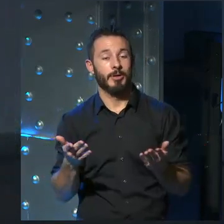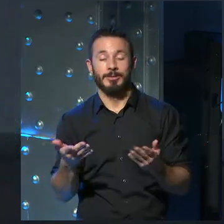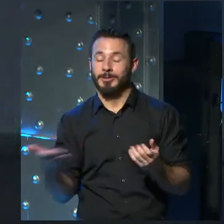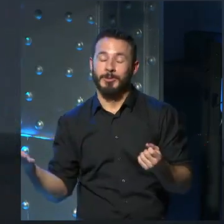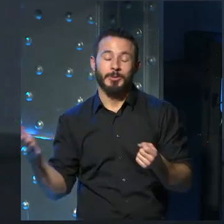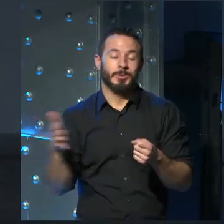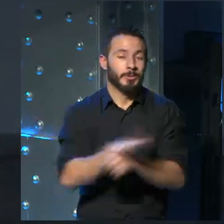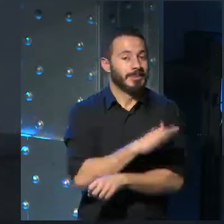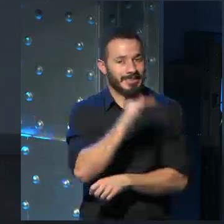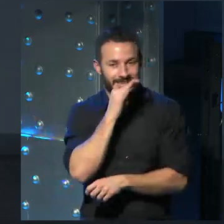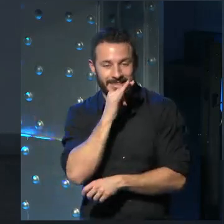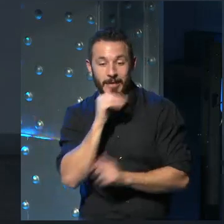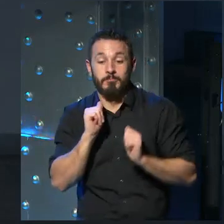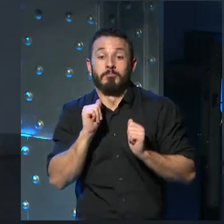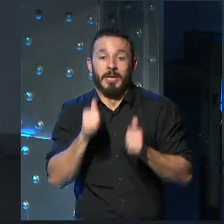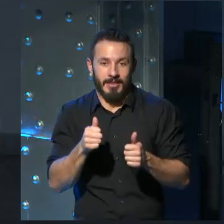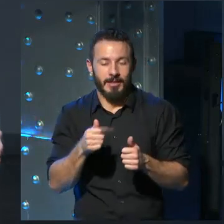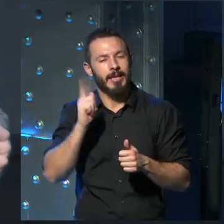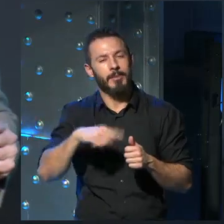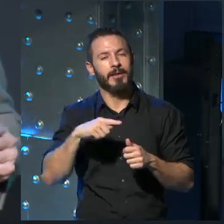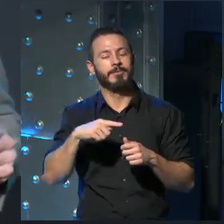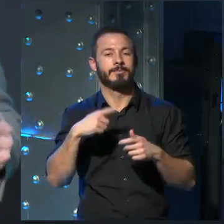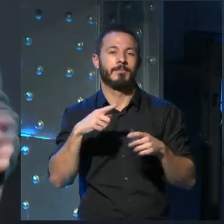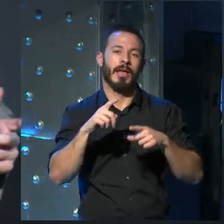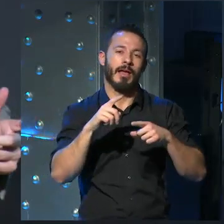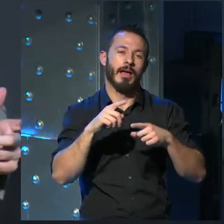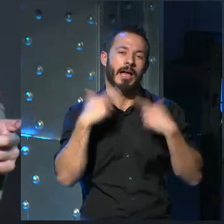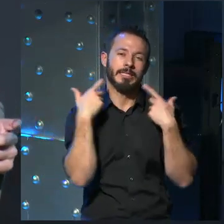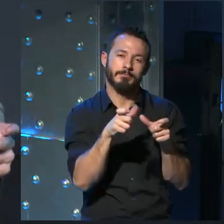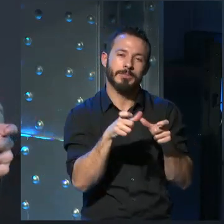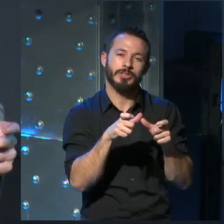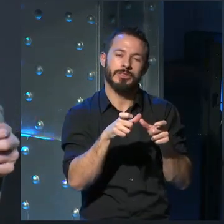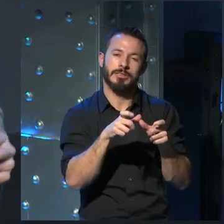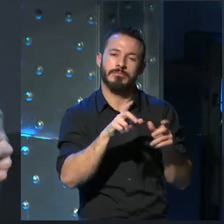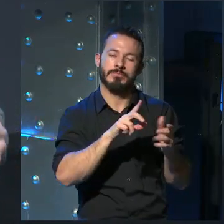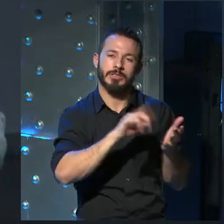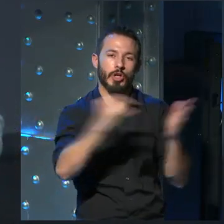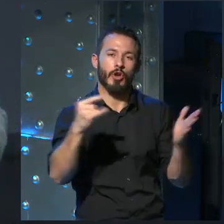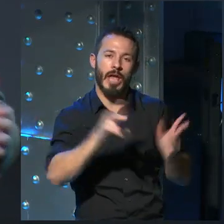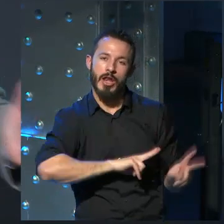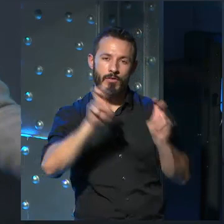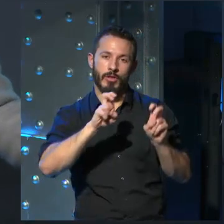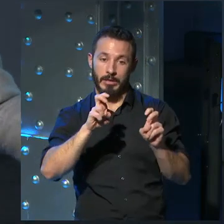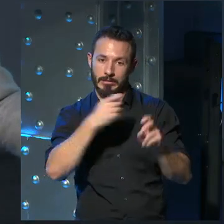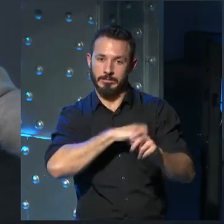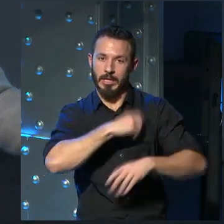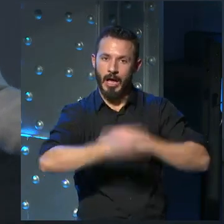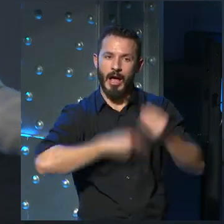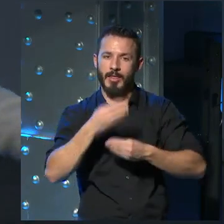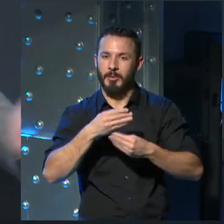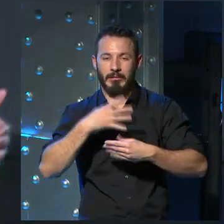cubrir, hasta aspectos de tecnología e innovación que realmente en este momento está haciendo nuestro país, pero que son